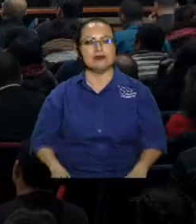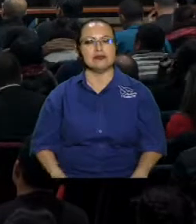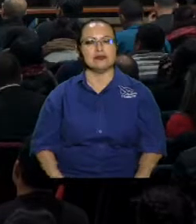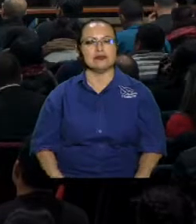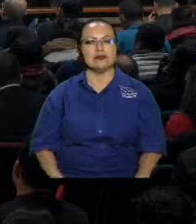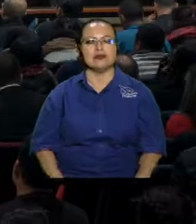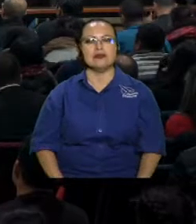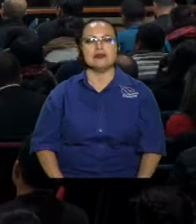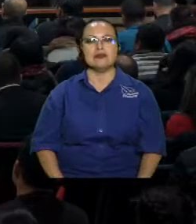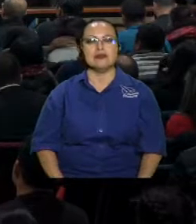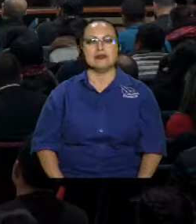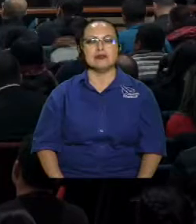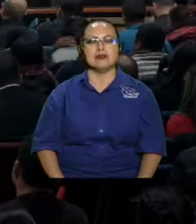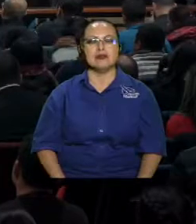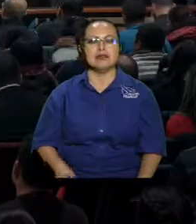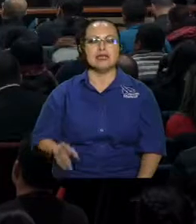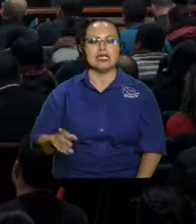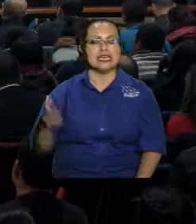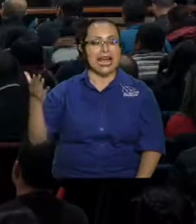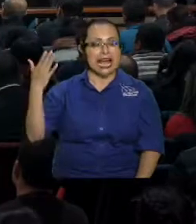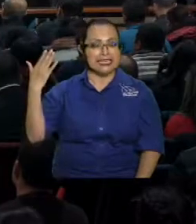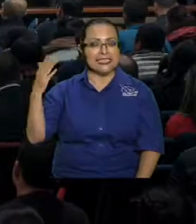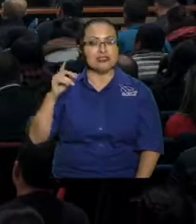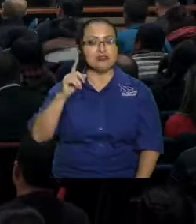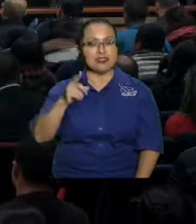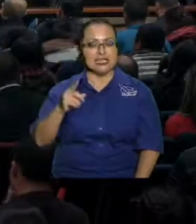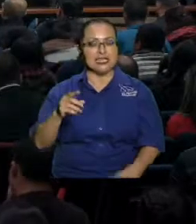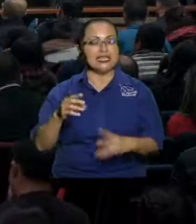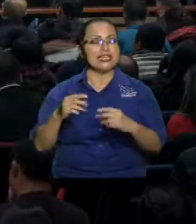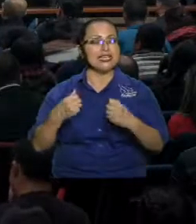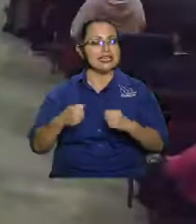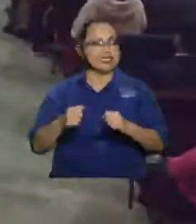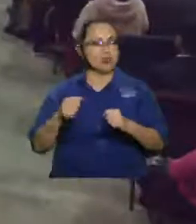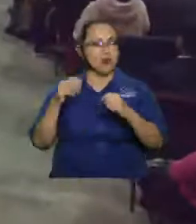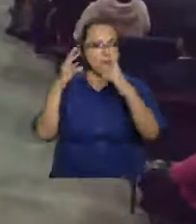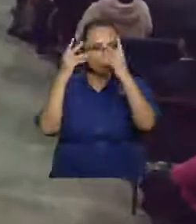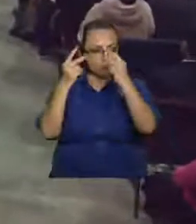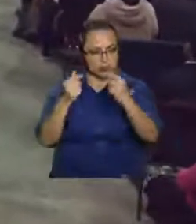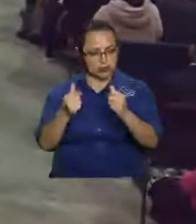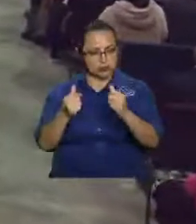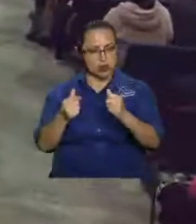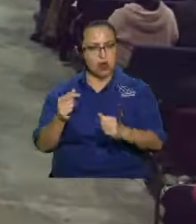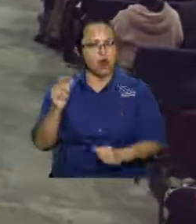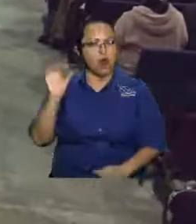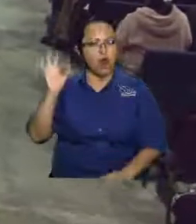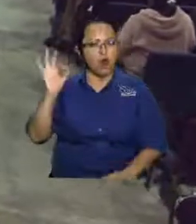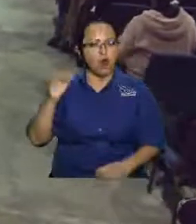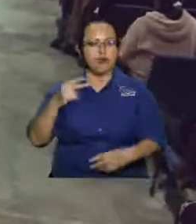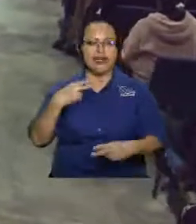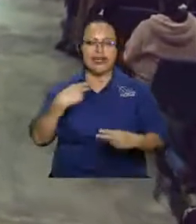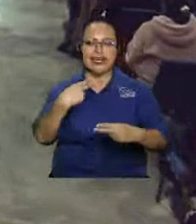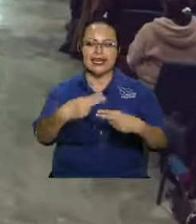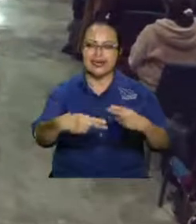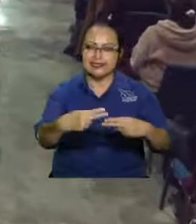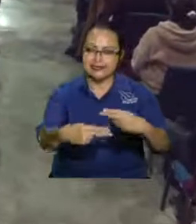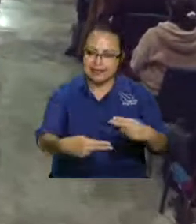Pero si tiene esa solvencia es porque en algún momento hizo presupuesto o tuvo una herencia.